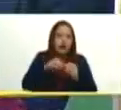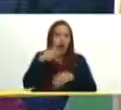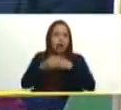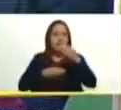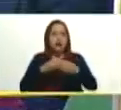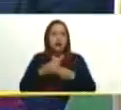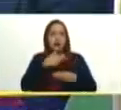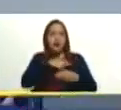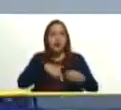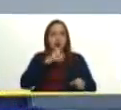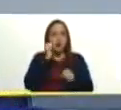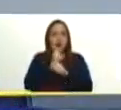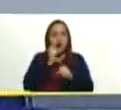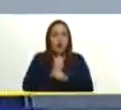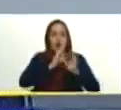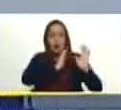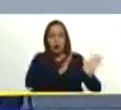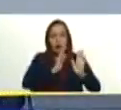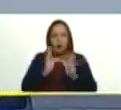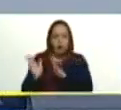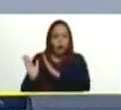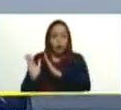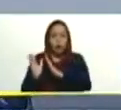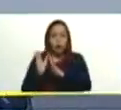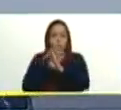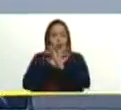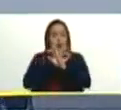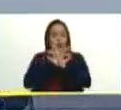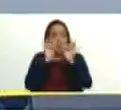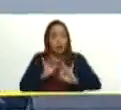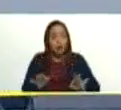Nosotros hemos trabajado de manera estructural, pero